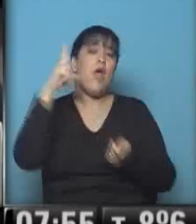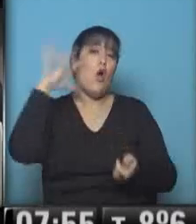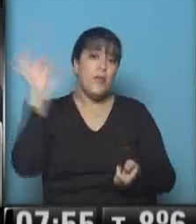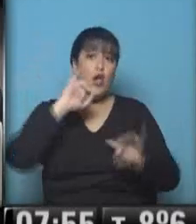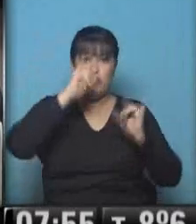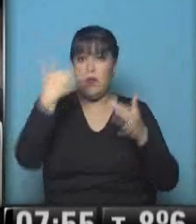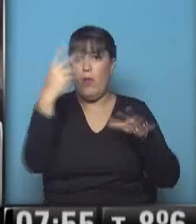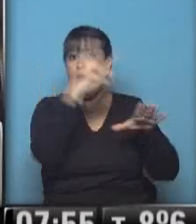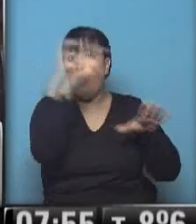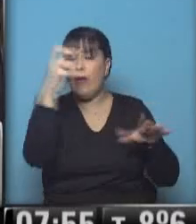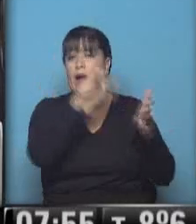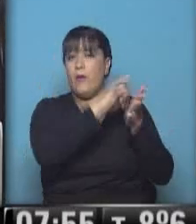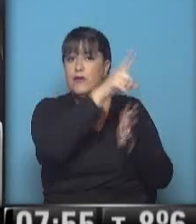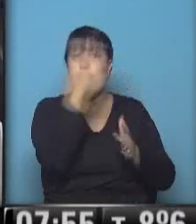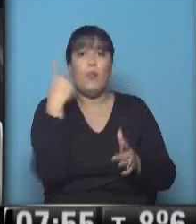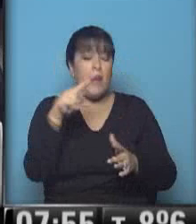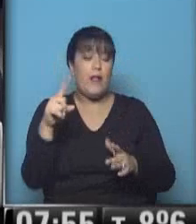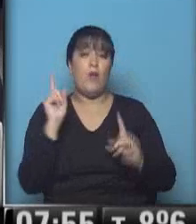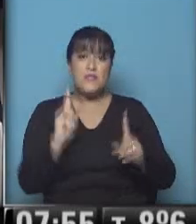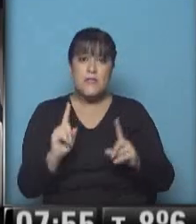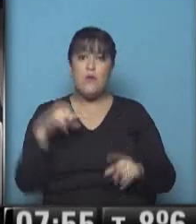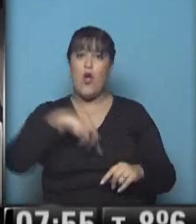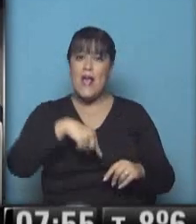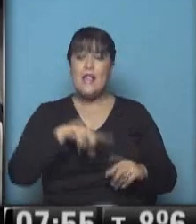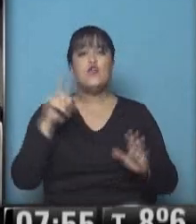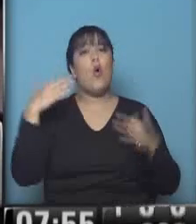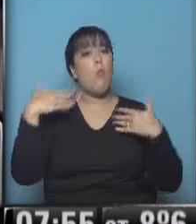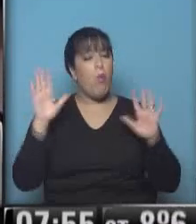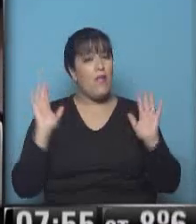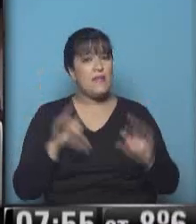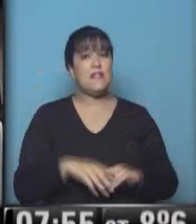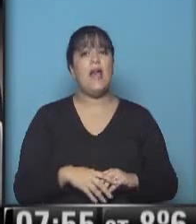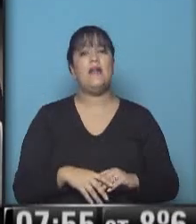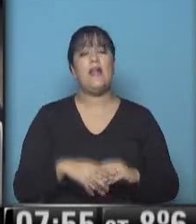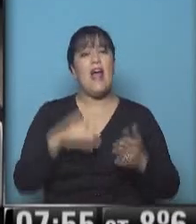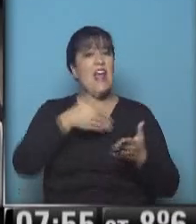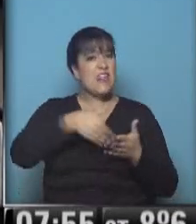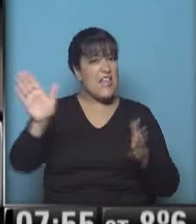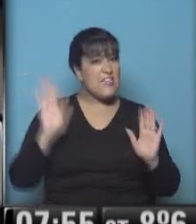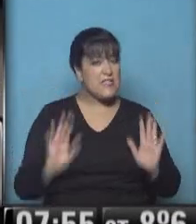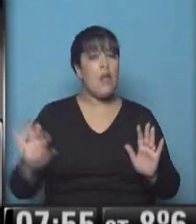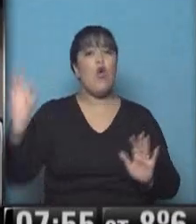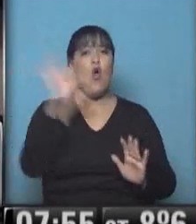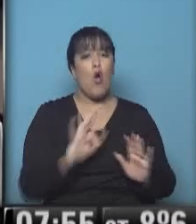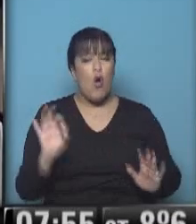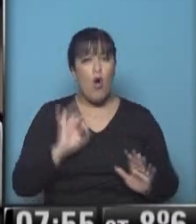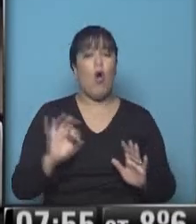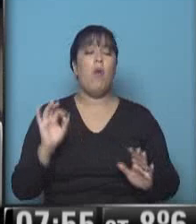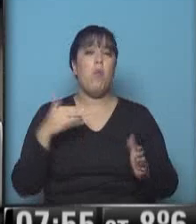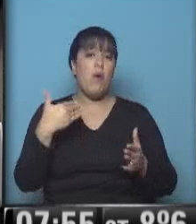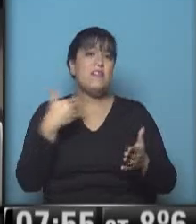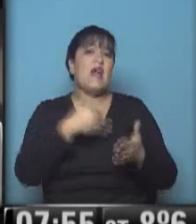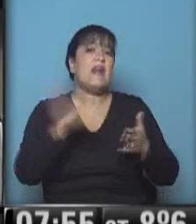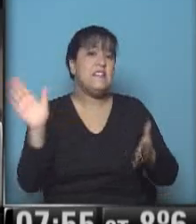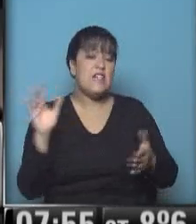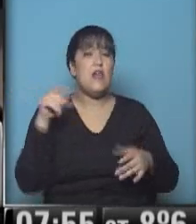canje de bonos podría ser quizás rechazado o cuestionado judicialmente por algunos bonistas por decir que esto